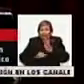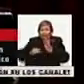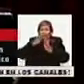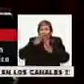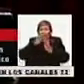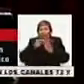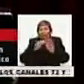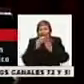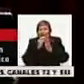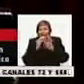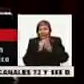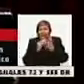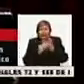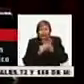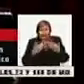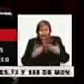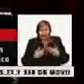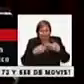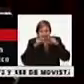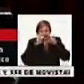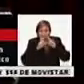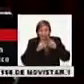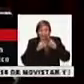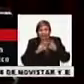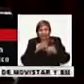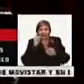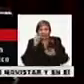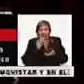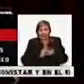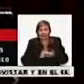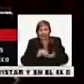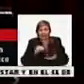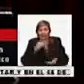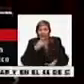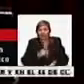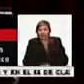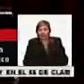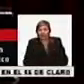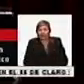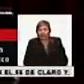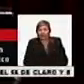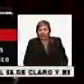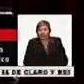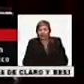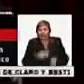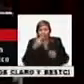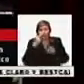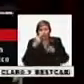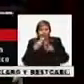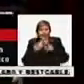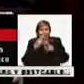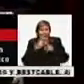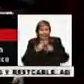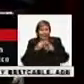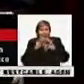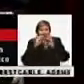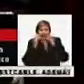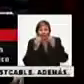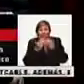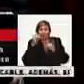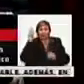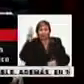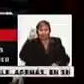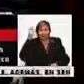Esa Constitución que debemos reivindicar de una vez por todas. En nombre del Partido